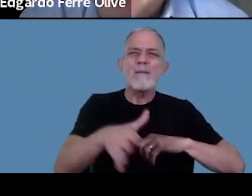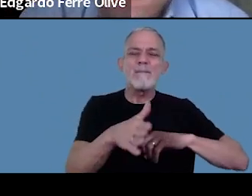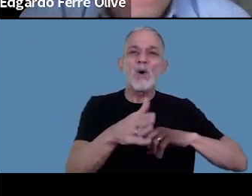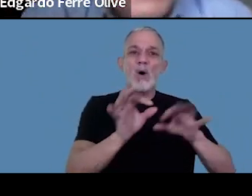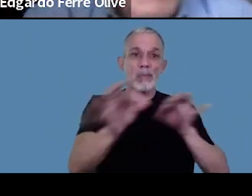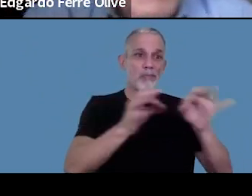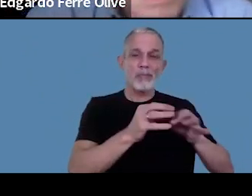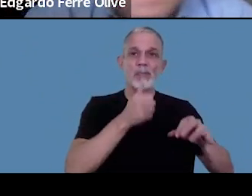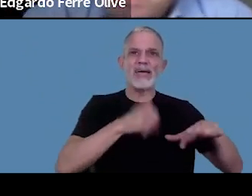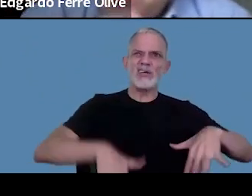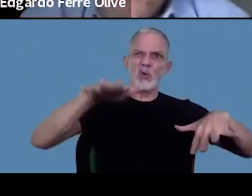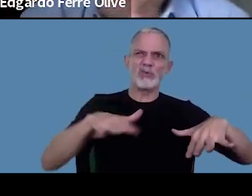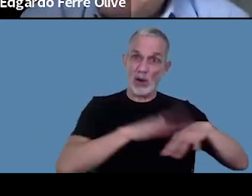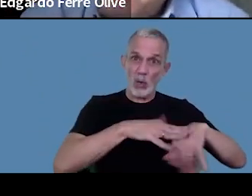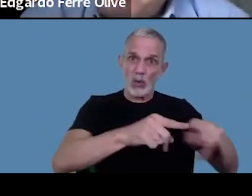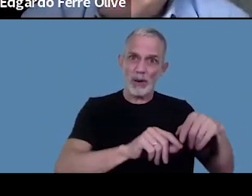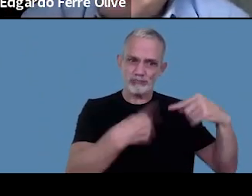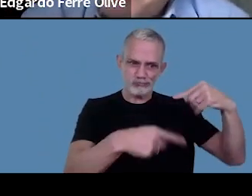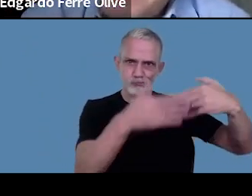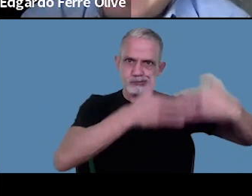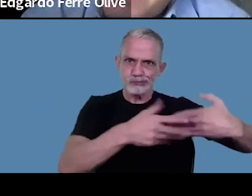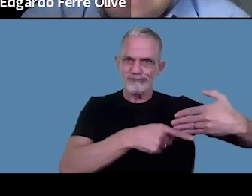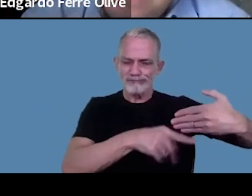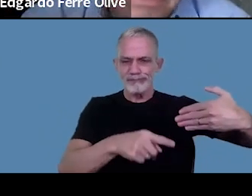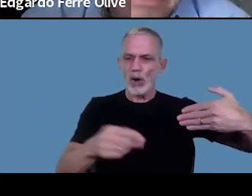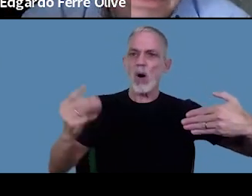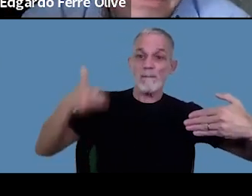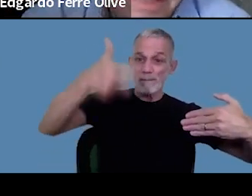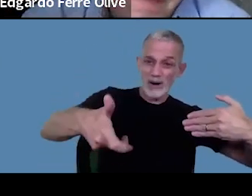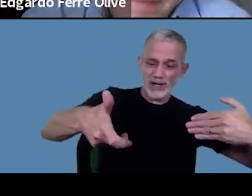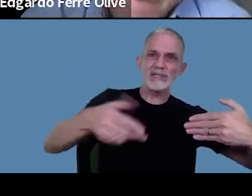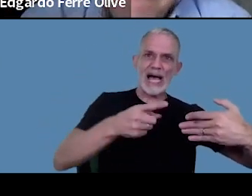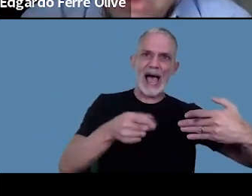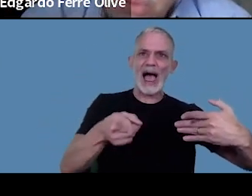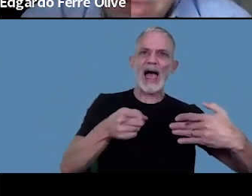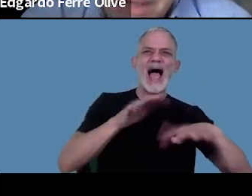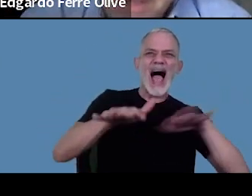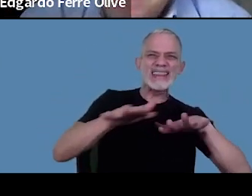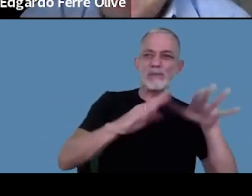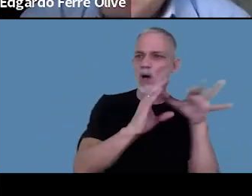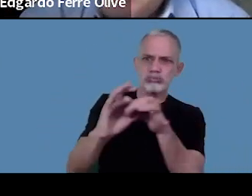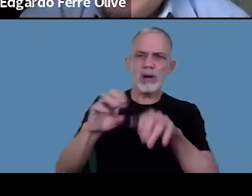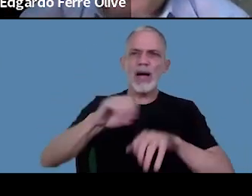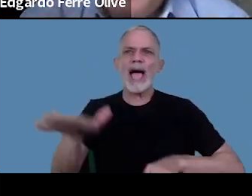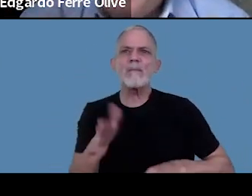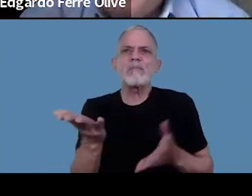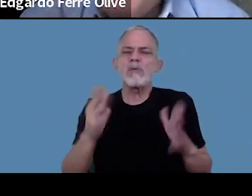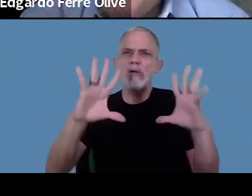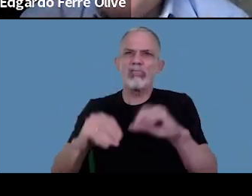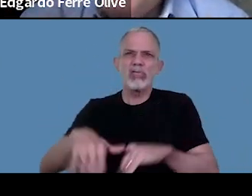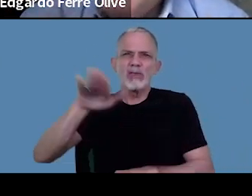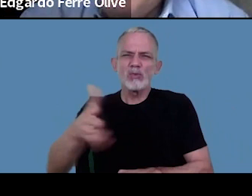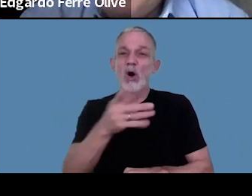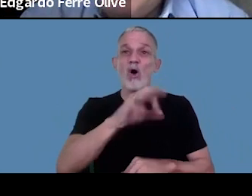inunden. O también puede darse que por ese proyecto de inversión, por esa represa, por esa actividad, produzca que comunidades